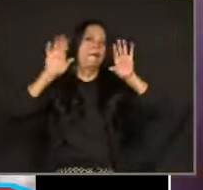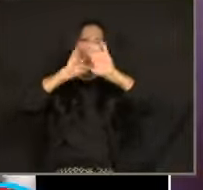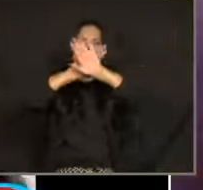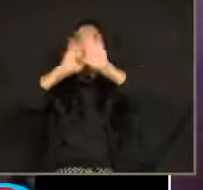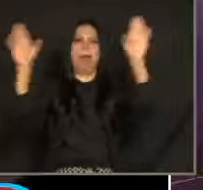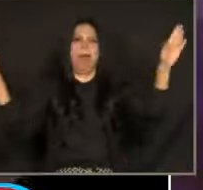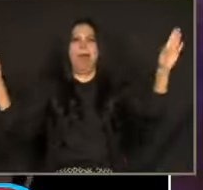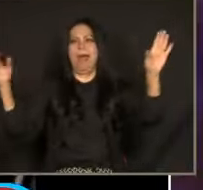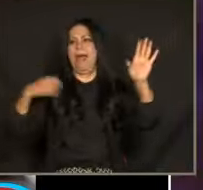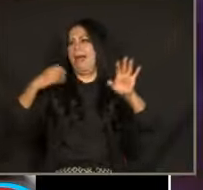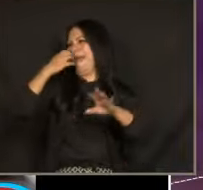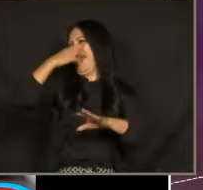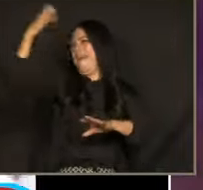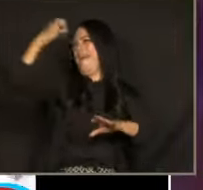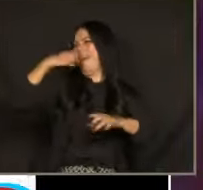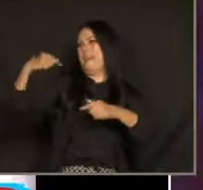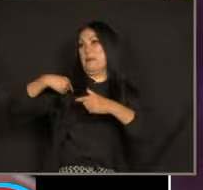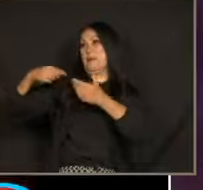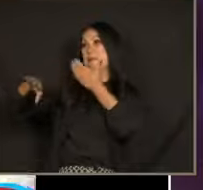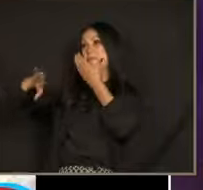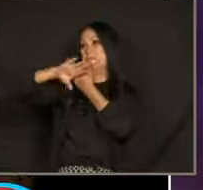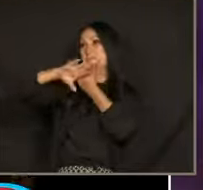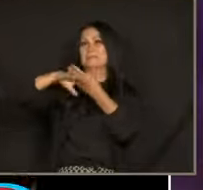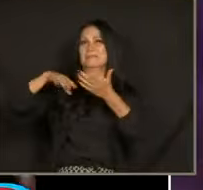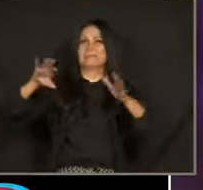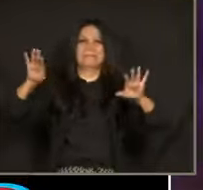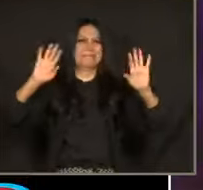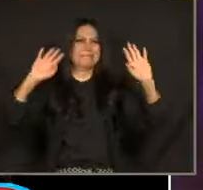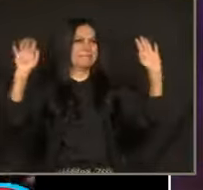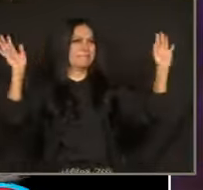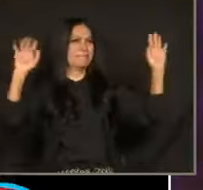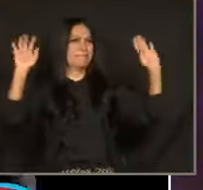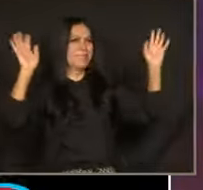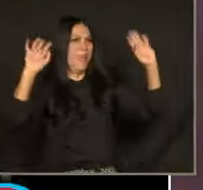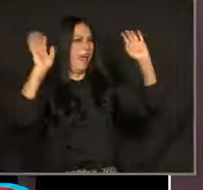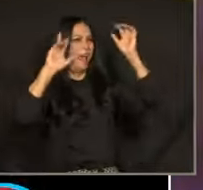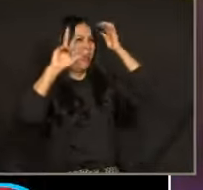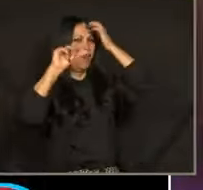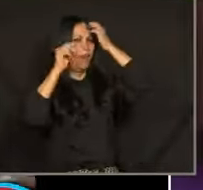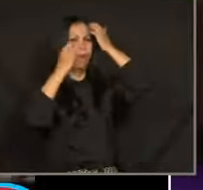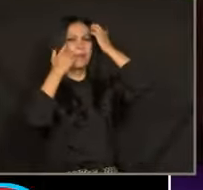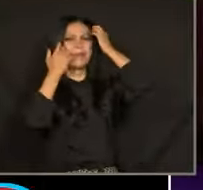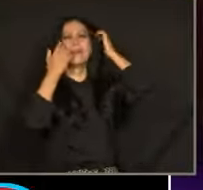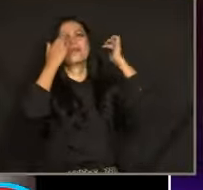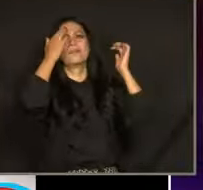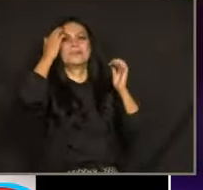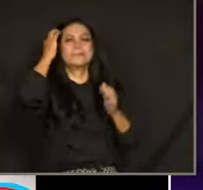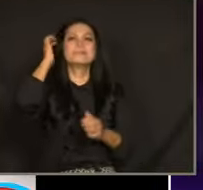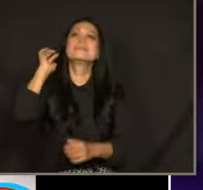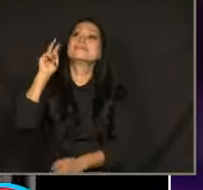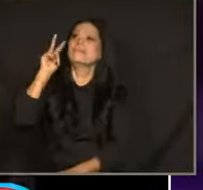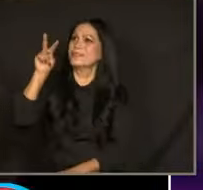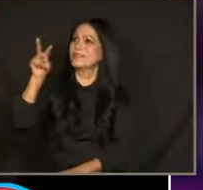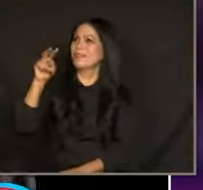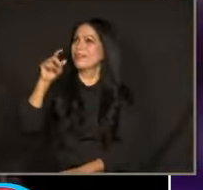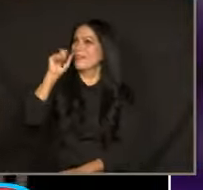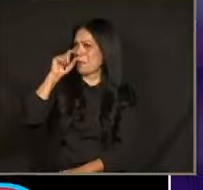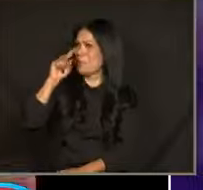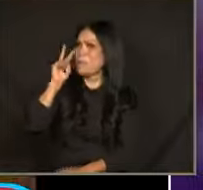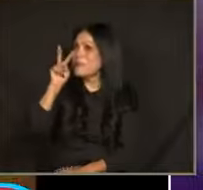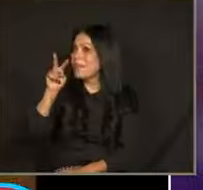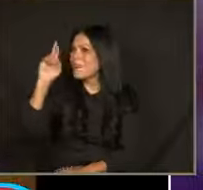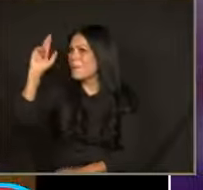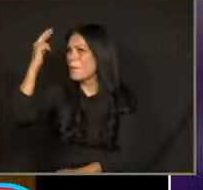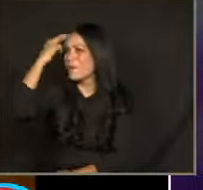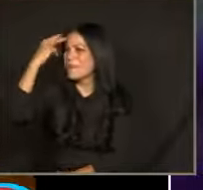Pancha ya estoy y el otro y el córner y el pato también hay metido en eso sí